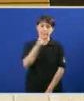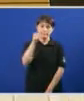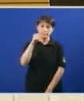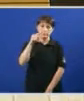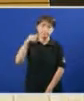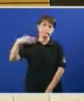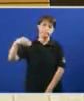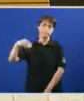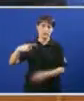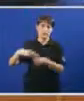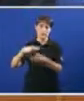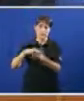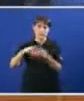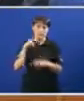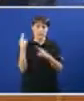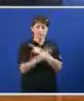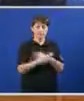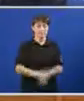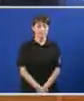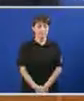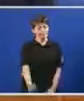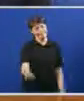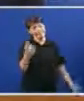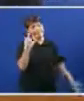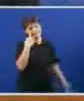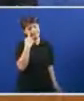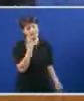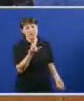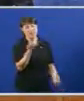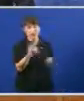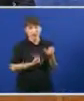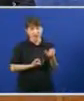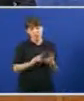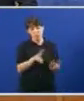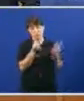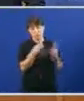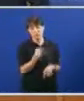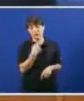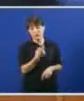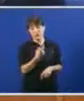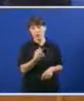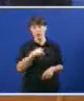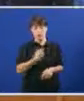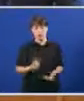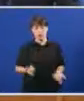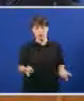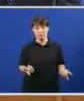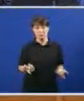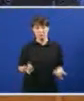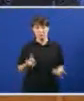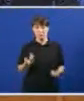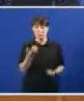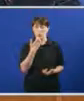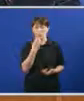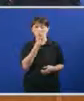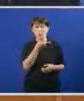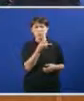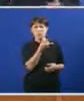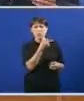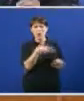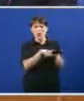Réplica do presidente da Xunta. Mire, señoría, de dificultades lle podo asegurar que seguro que pode